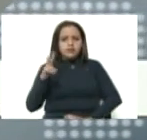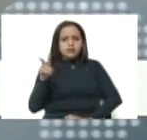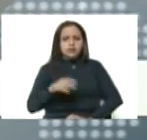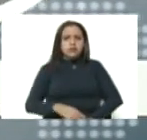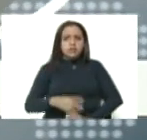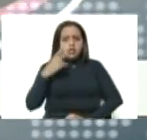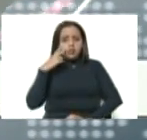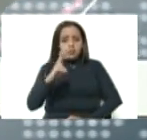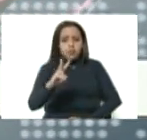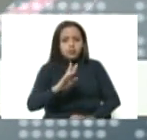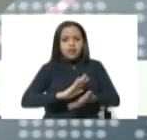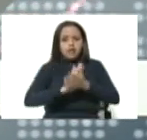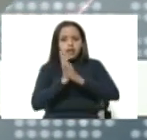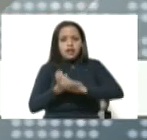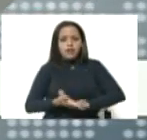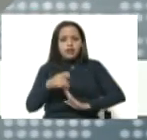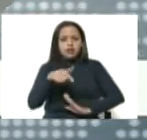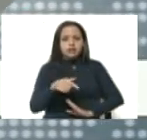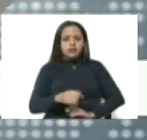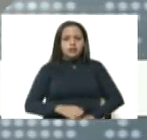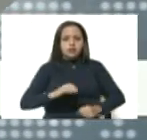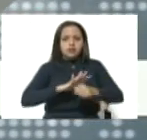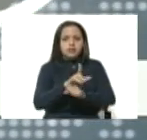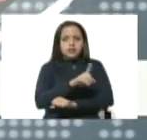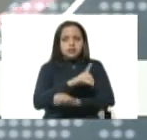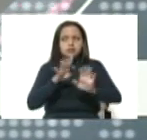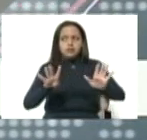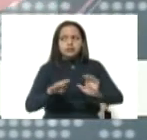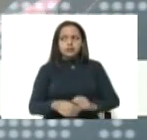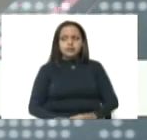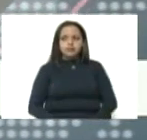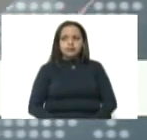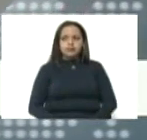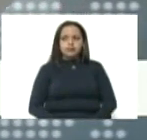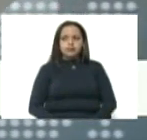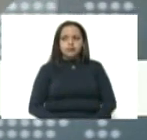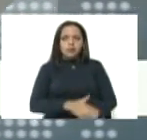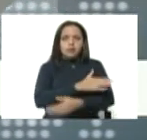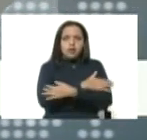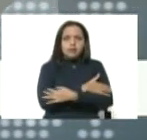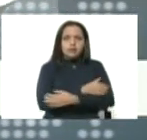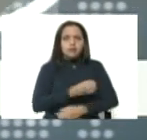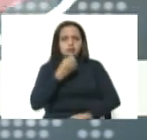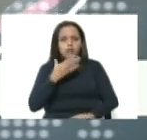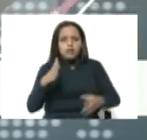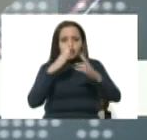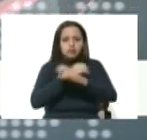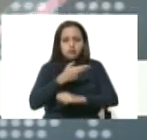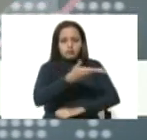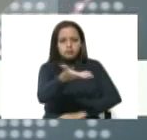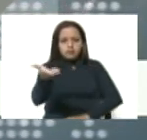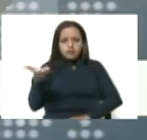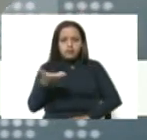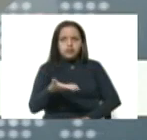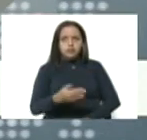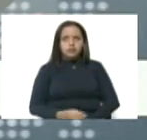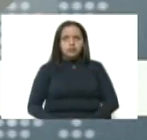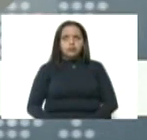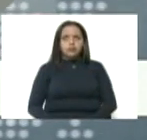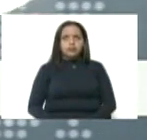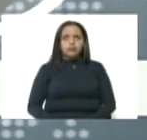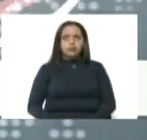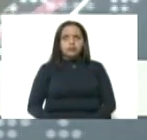derrotar la terrible pandemia por COVID-19. Un gran abrazo y buenas noches para todas y para todos.